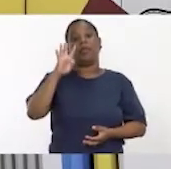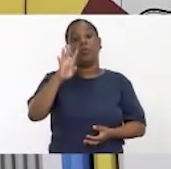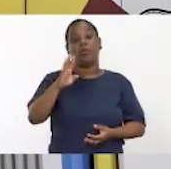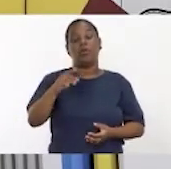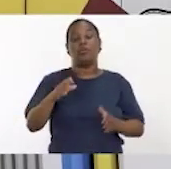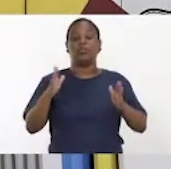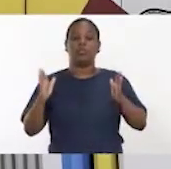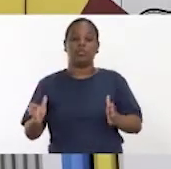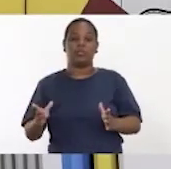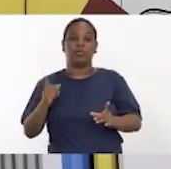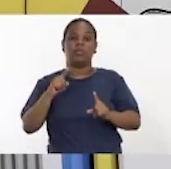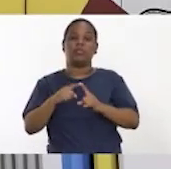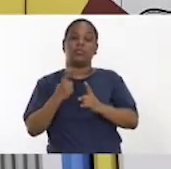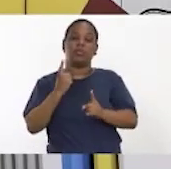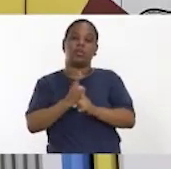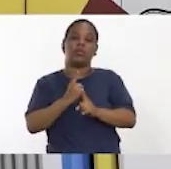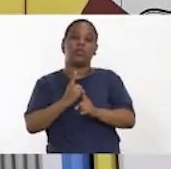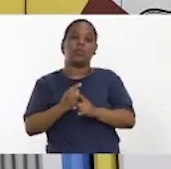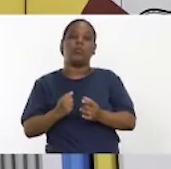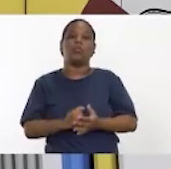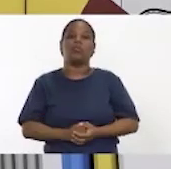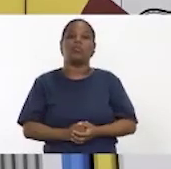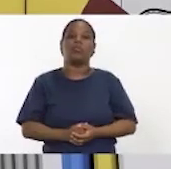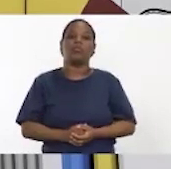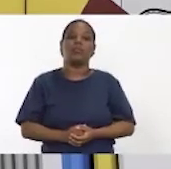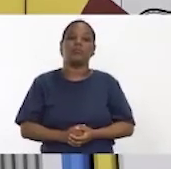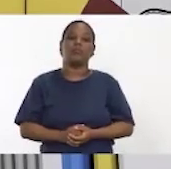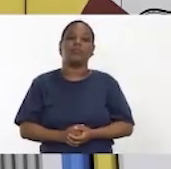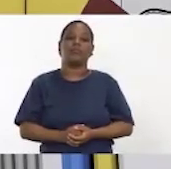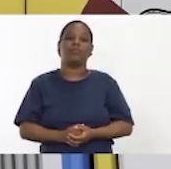Cuarto semestre por encuentro.